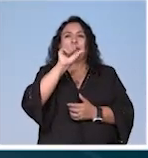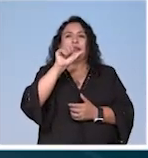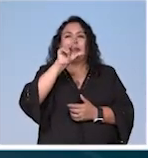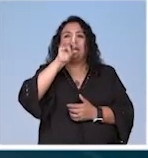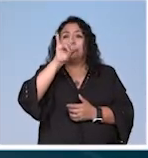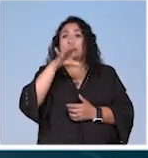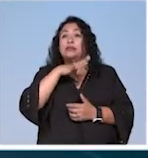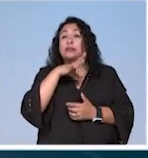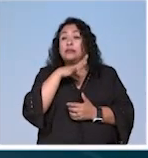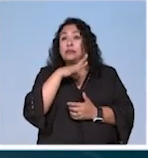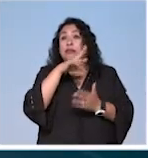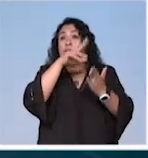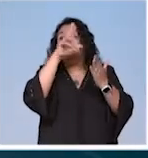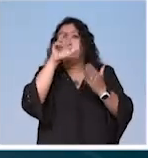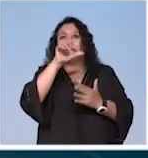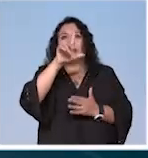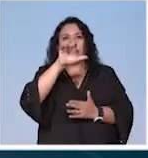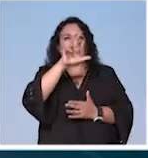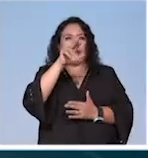con la creación.